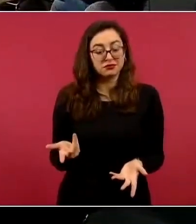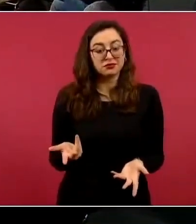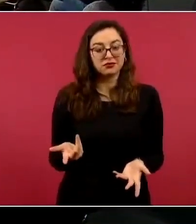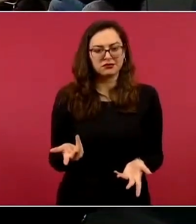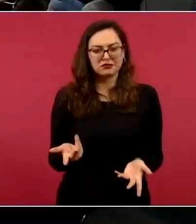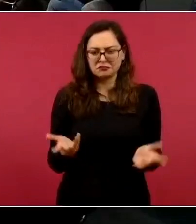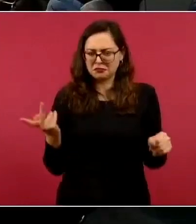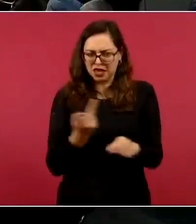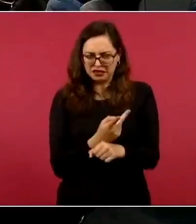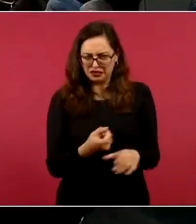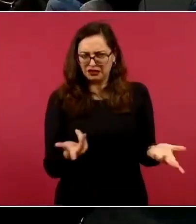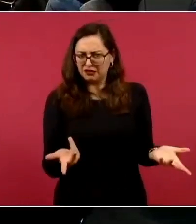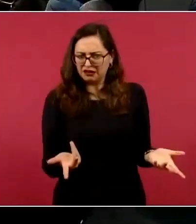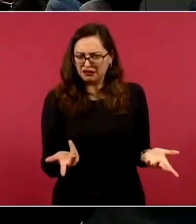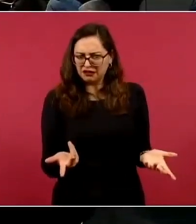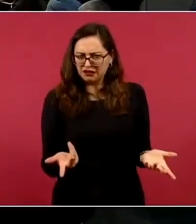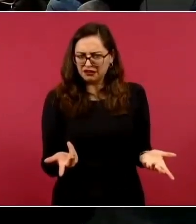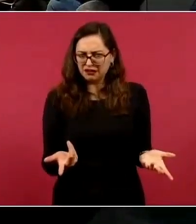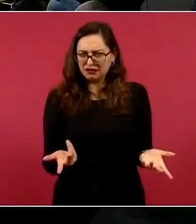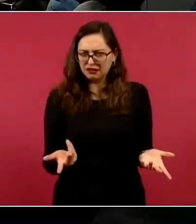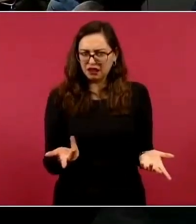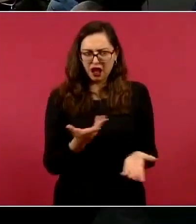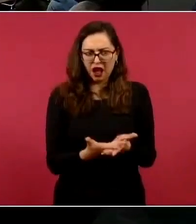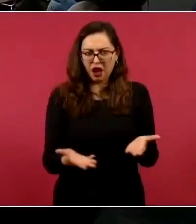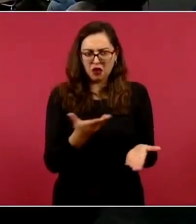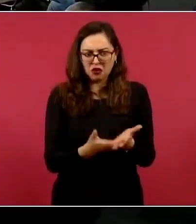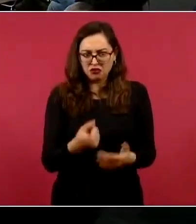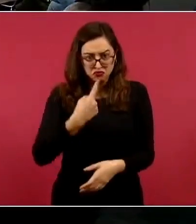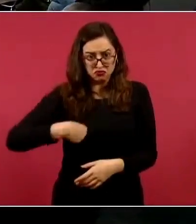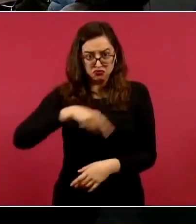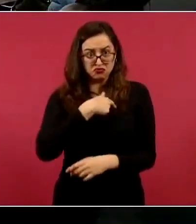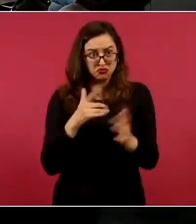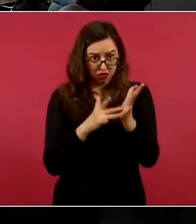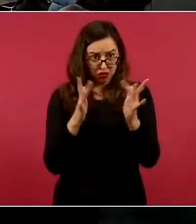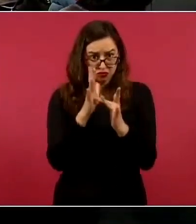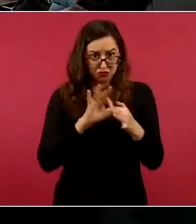¿O qué somos como cristianos?